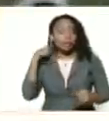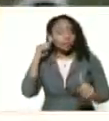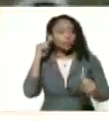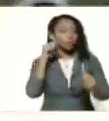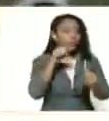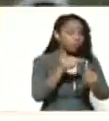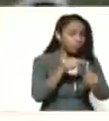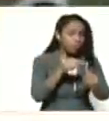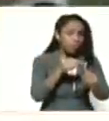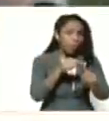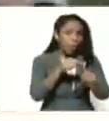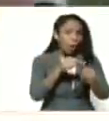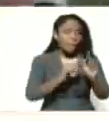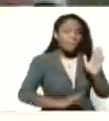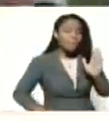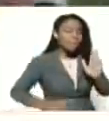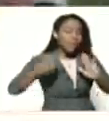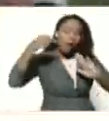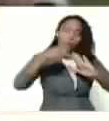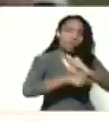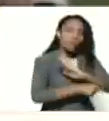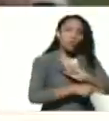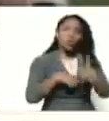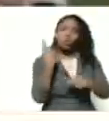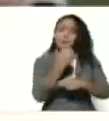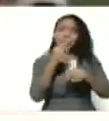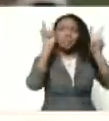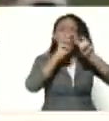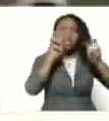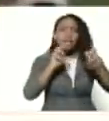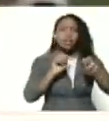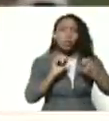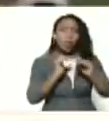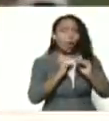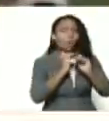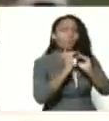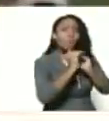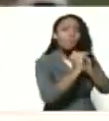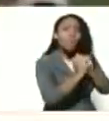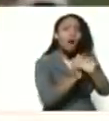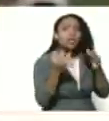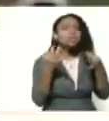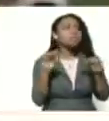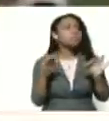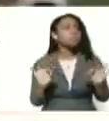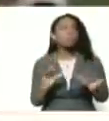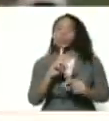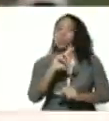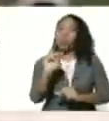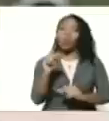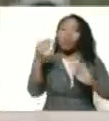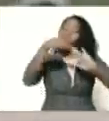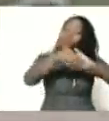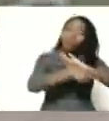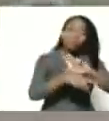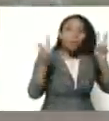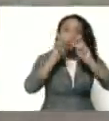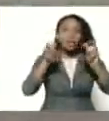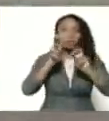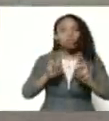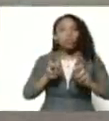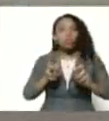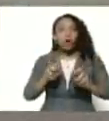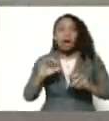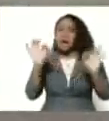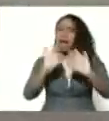quede en la superficie y que va a la profundidad de lo que es la construcción de nuestro modelo, nuestro ser. Nadie puede